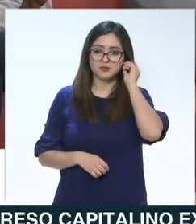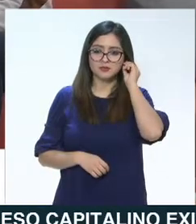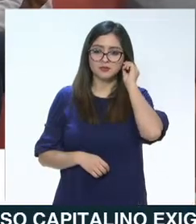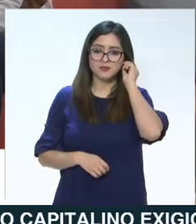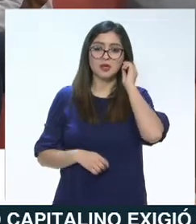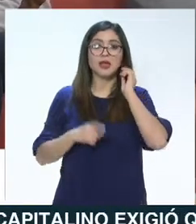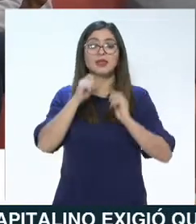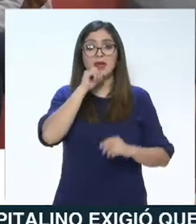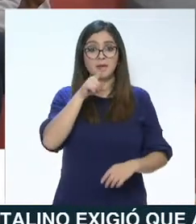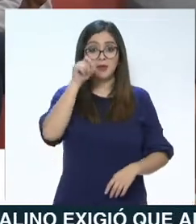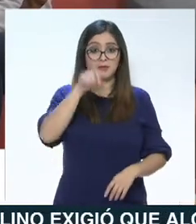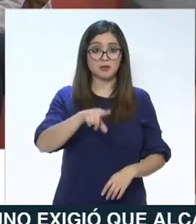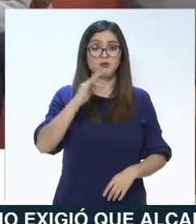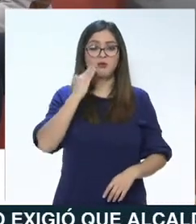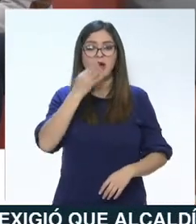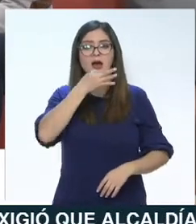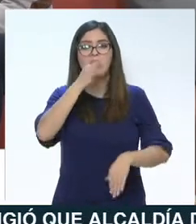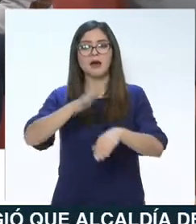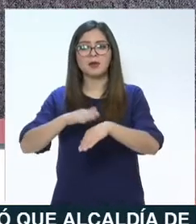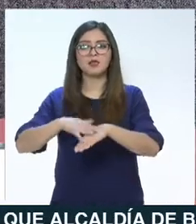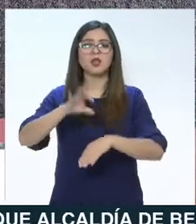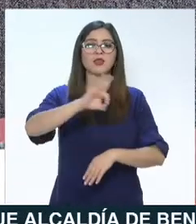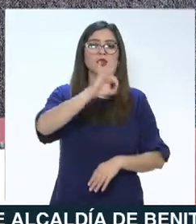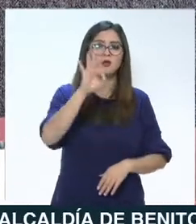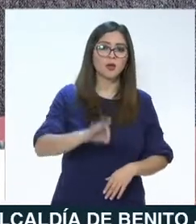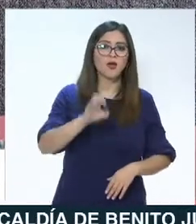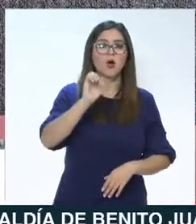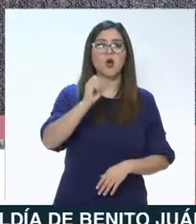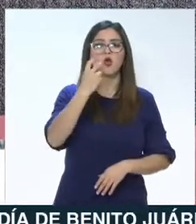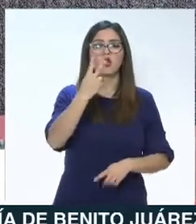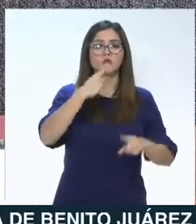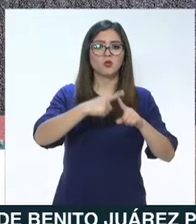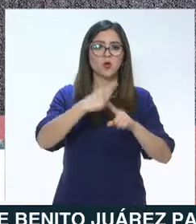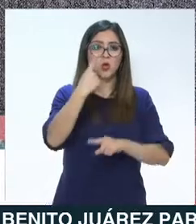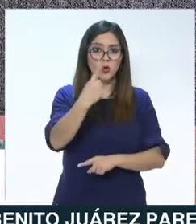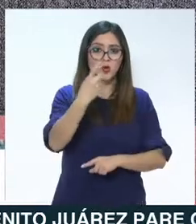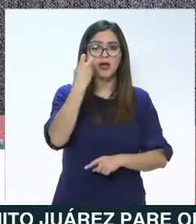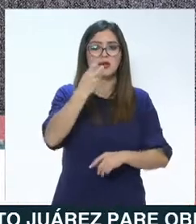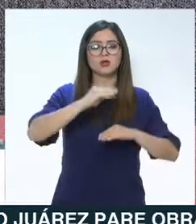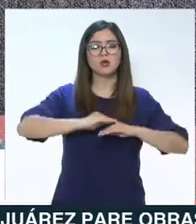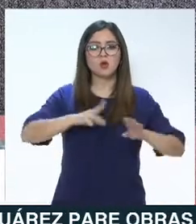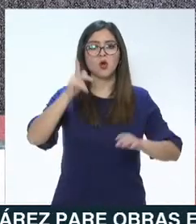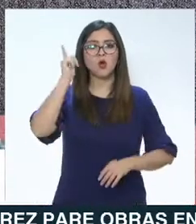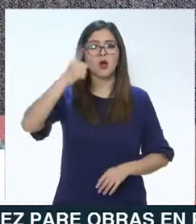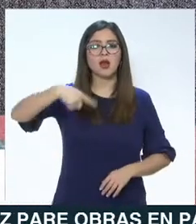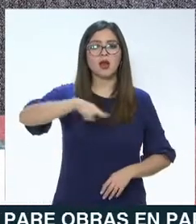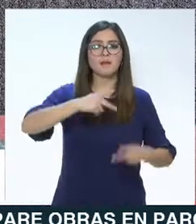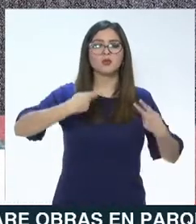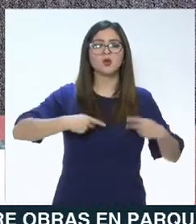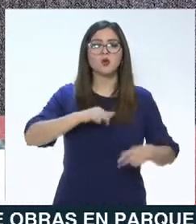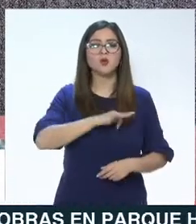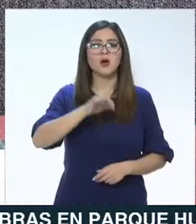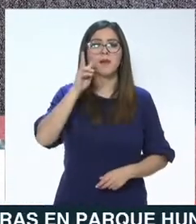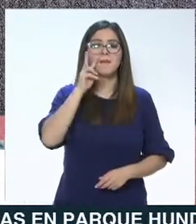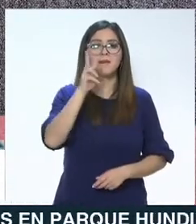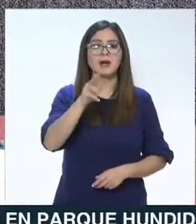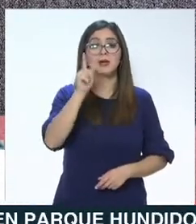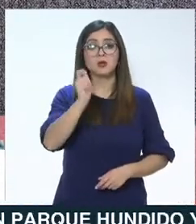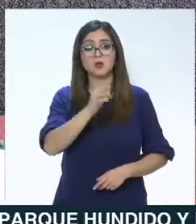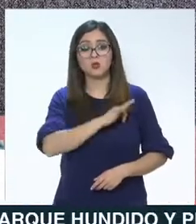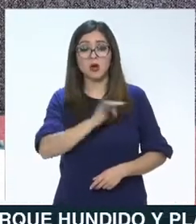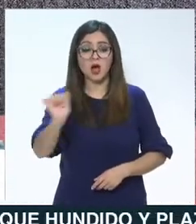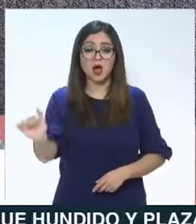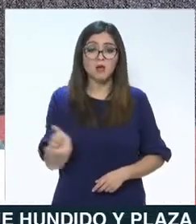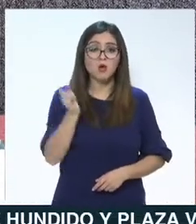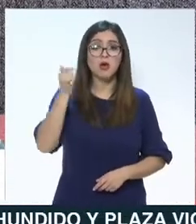tenemos descuentos o 2x1, como de Eso está repente hay bien, días eso en nos los que gusta. lanzamos promociones, entonces sí los invitamos a que estén al pendiente, que nos sigan para ver si pueden agarrar